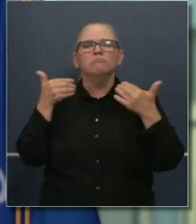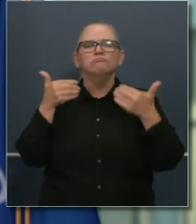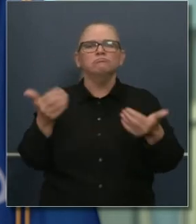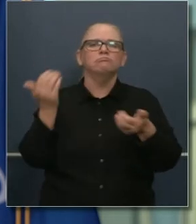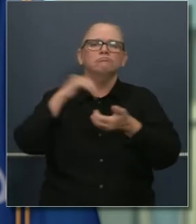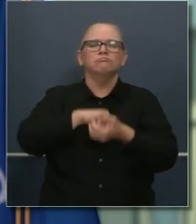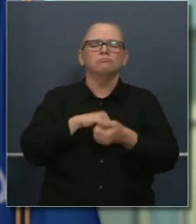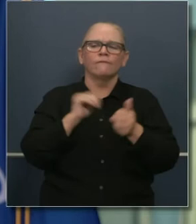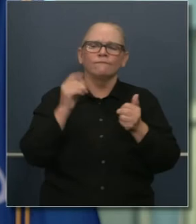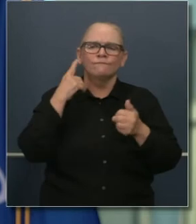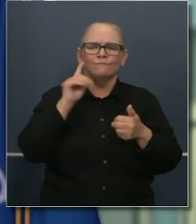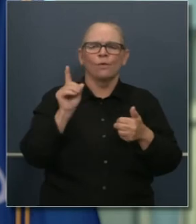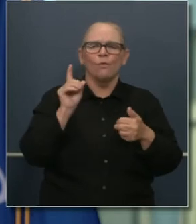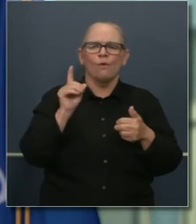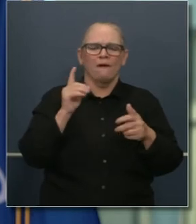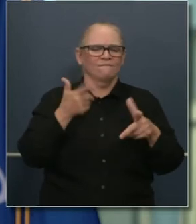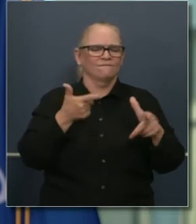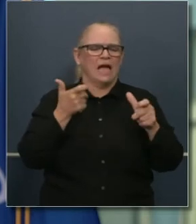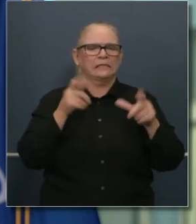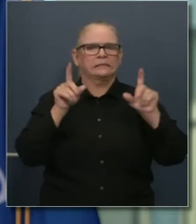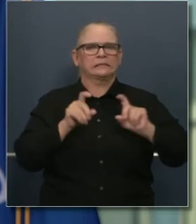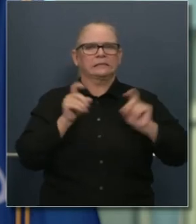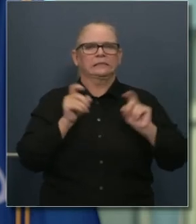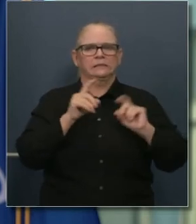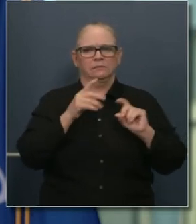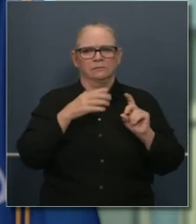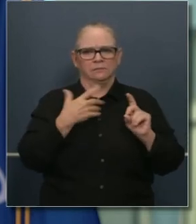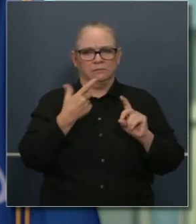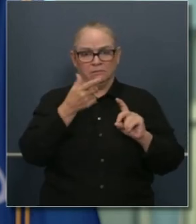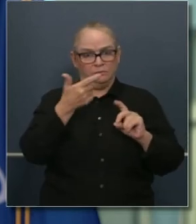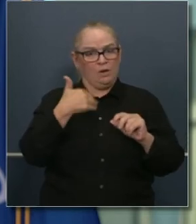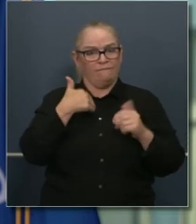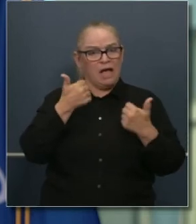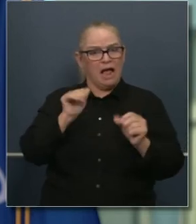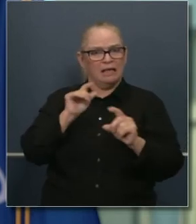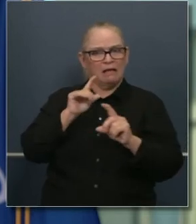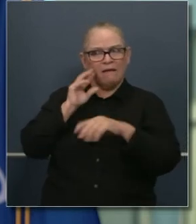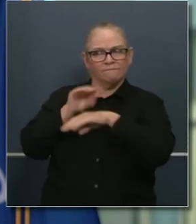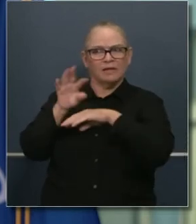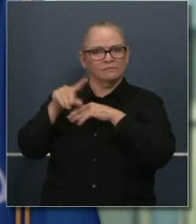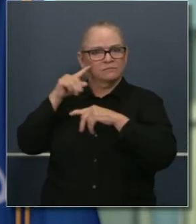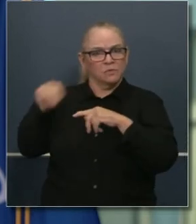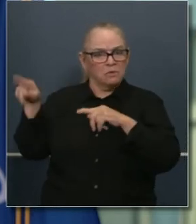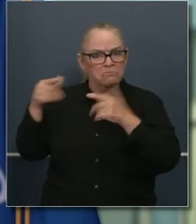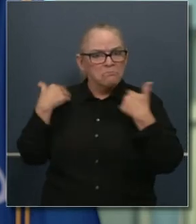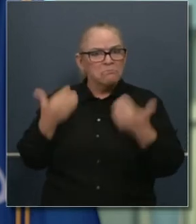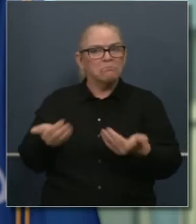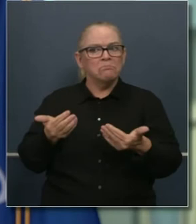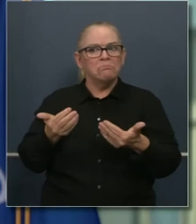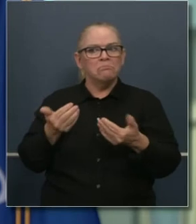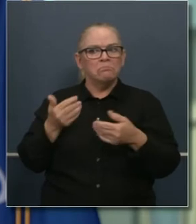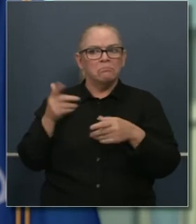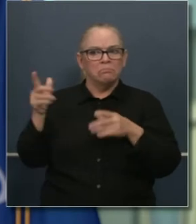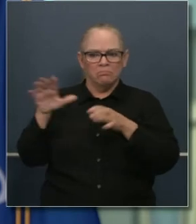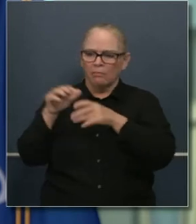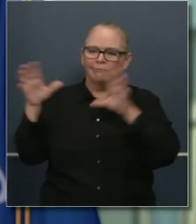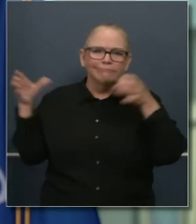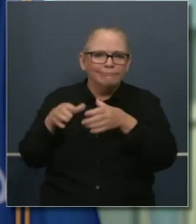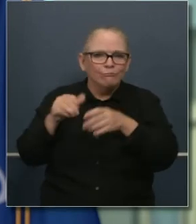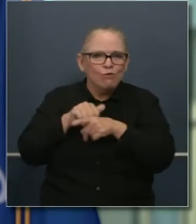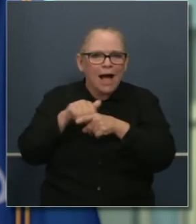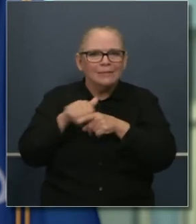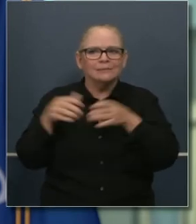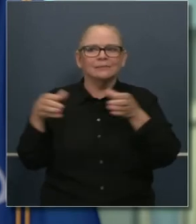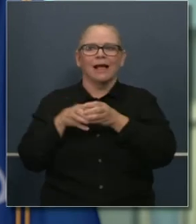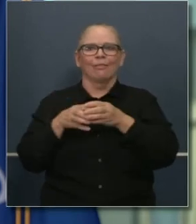ahora también a propósito de las pruebas entonces queríamos saber cómo se van a llevar a cabo estas